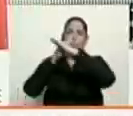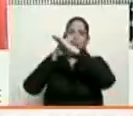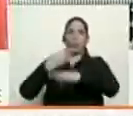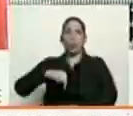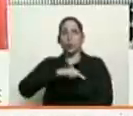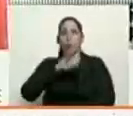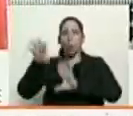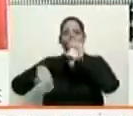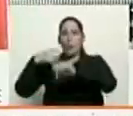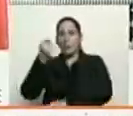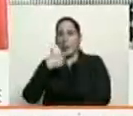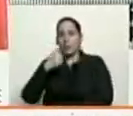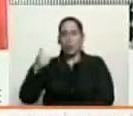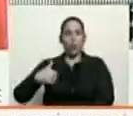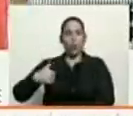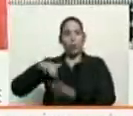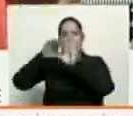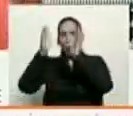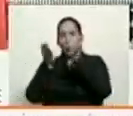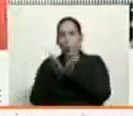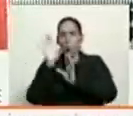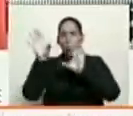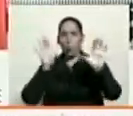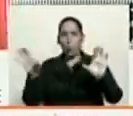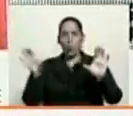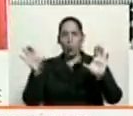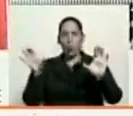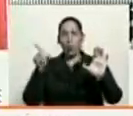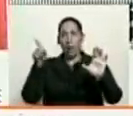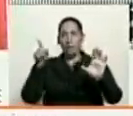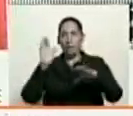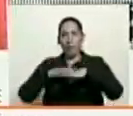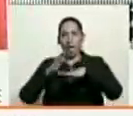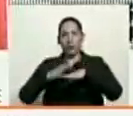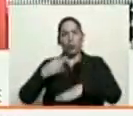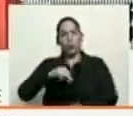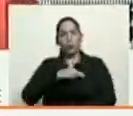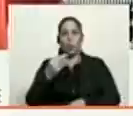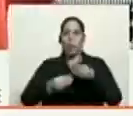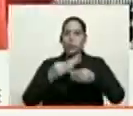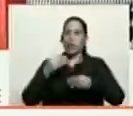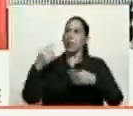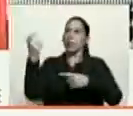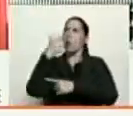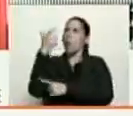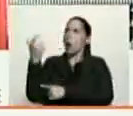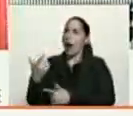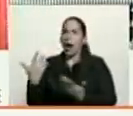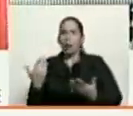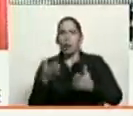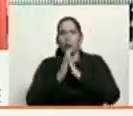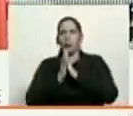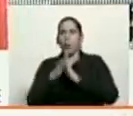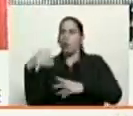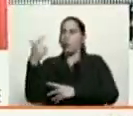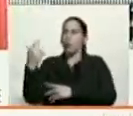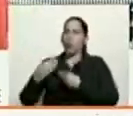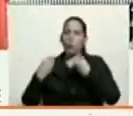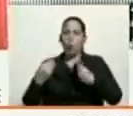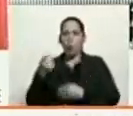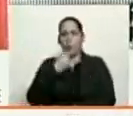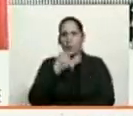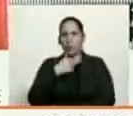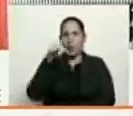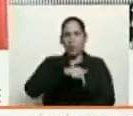cualquier parte del mundo. Mientras eso que ocurre, nosotros haciendo, buscando, dando la vuelta para traer las medicinas. ¿Y qué hace